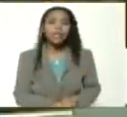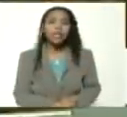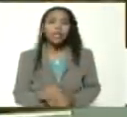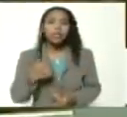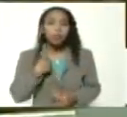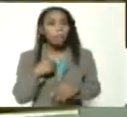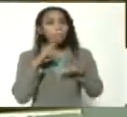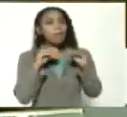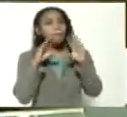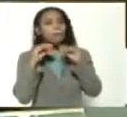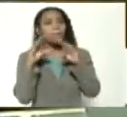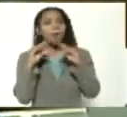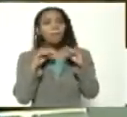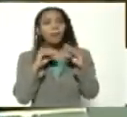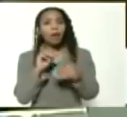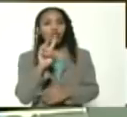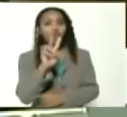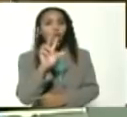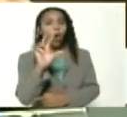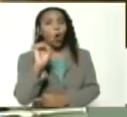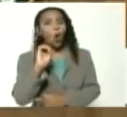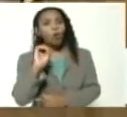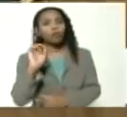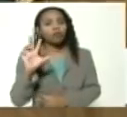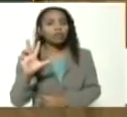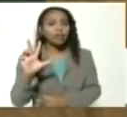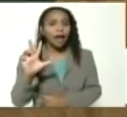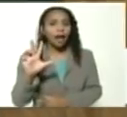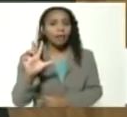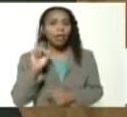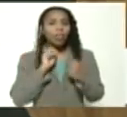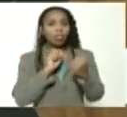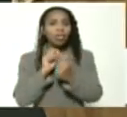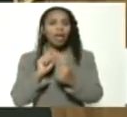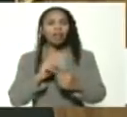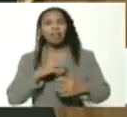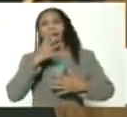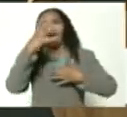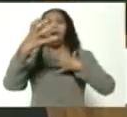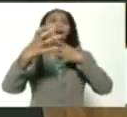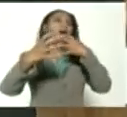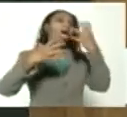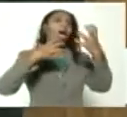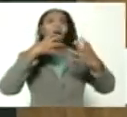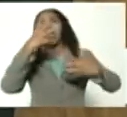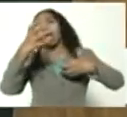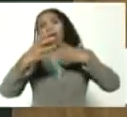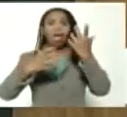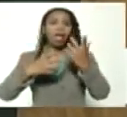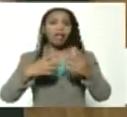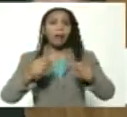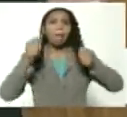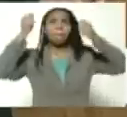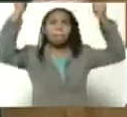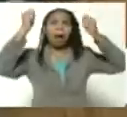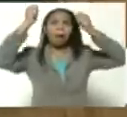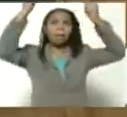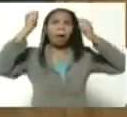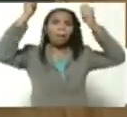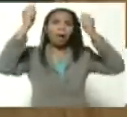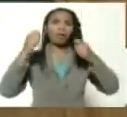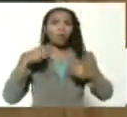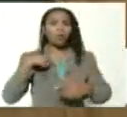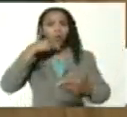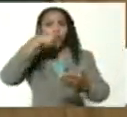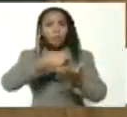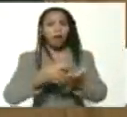hablaba, unos dos o tres diputados pegaban gritos, alaridos, ahí se sacaban pancartas. Cuando mencionaba,